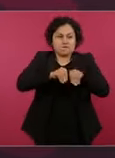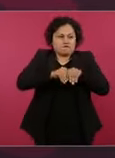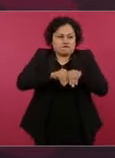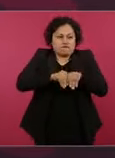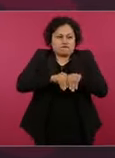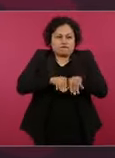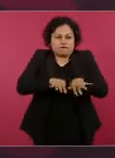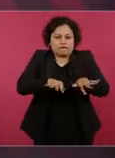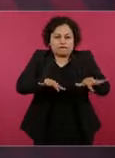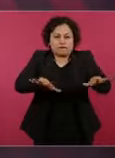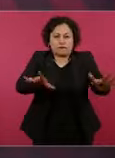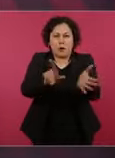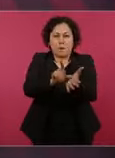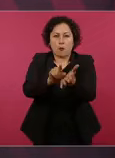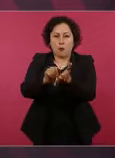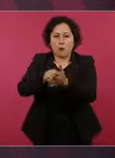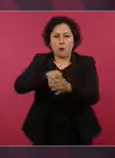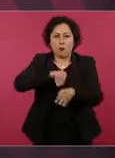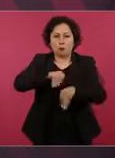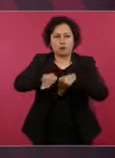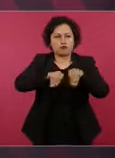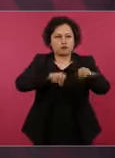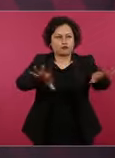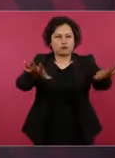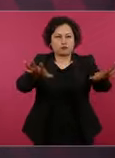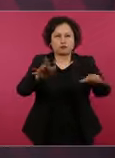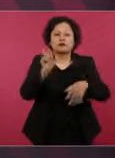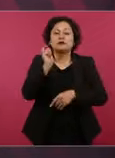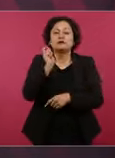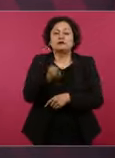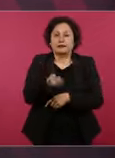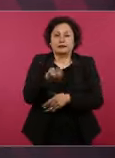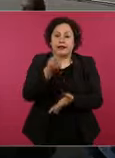con el mensaje